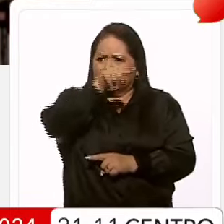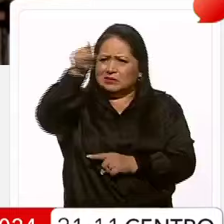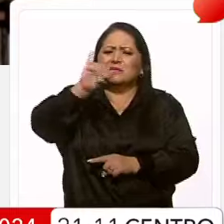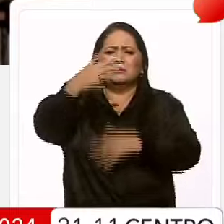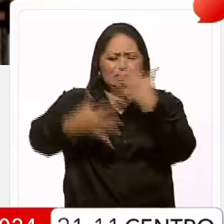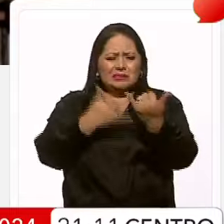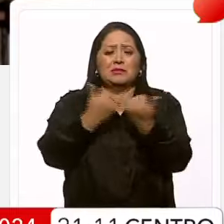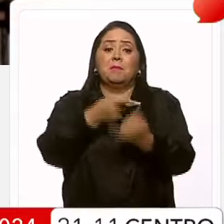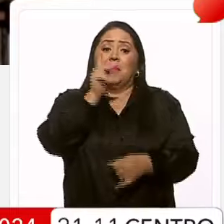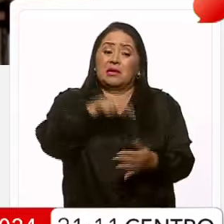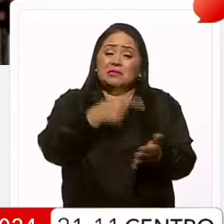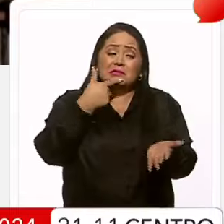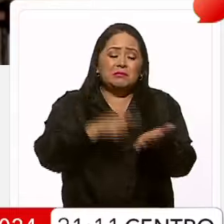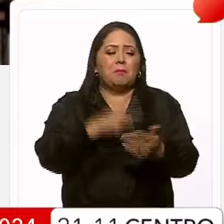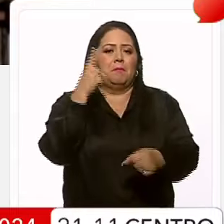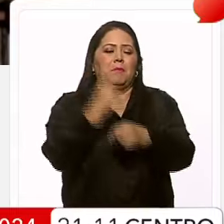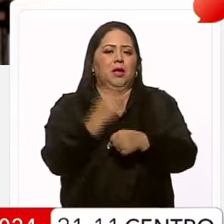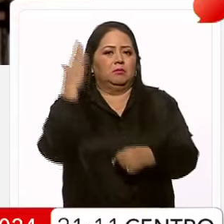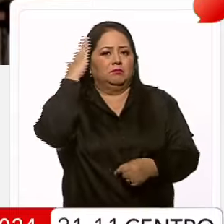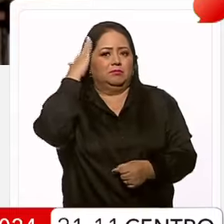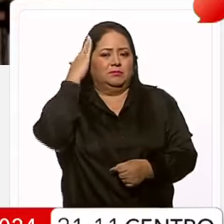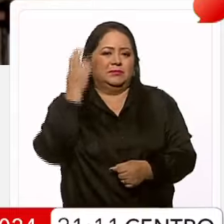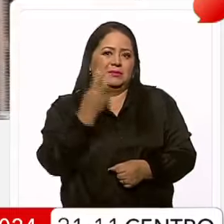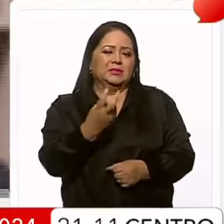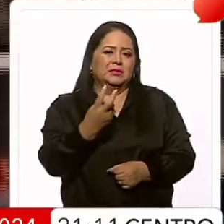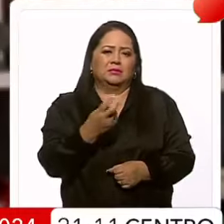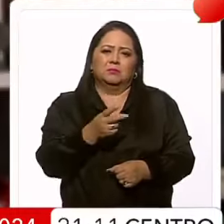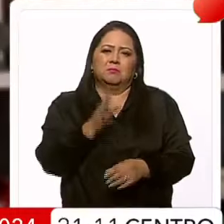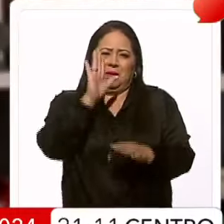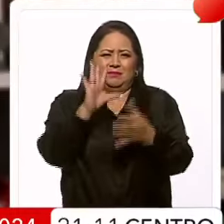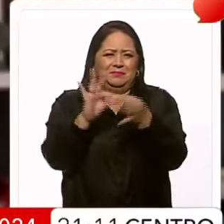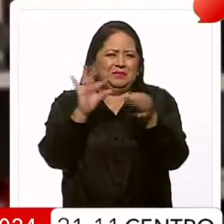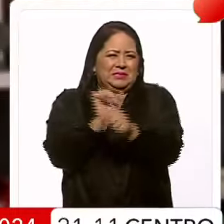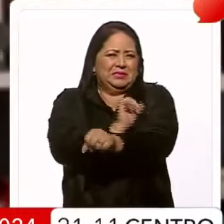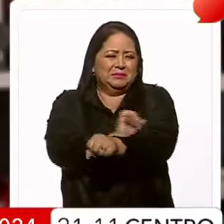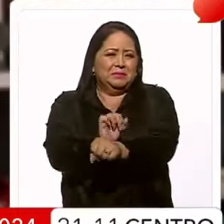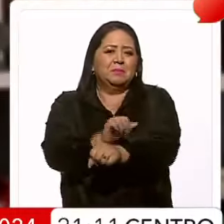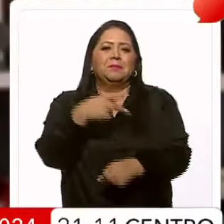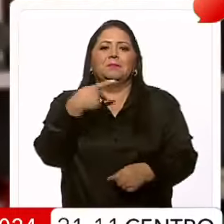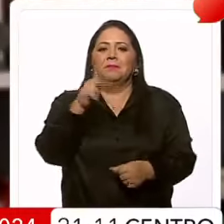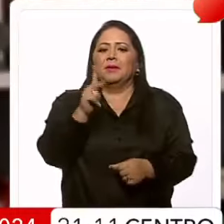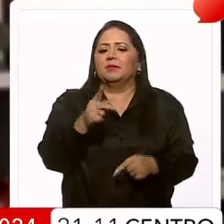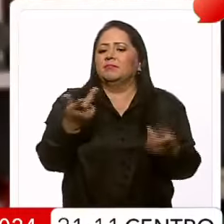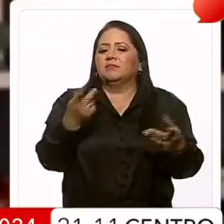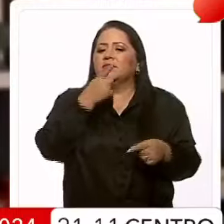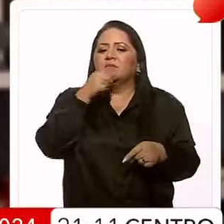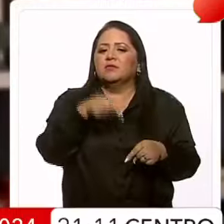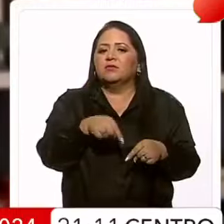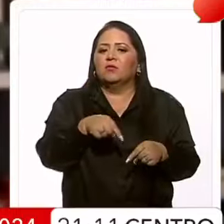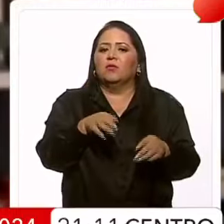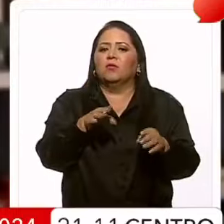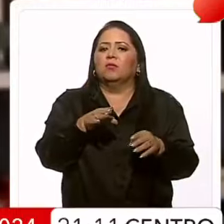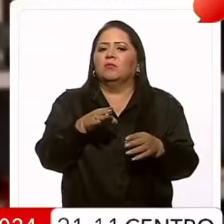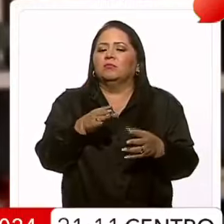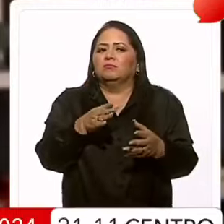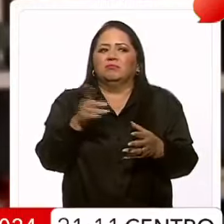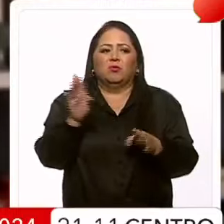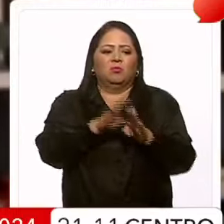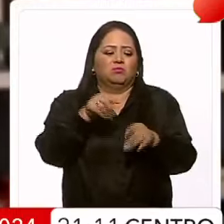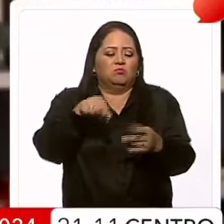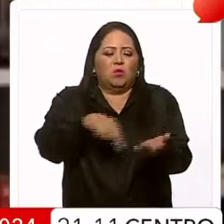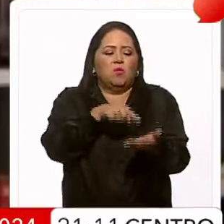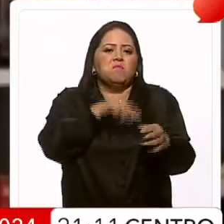Celaya tiene la mayor cantidad. Es una explicación así como simple, pero aquí tampoco hay que buscar cosas muy sofisticadas,